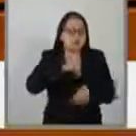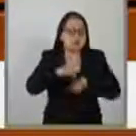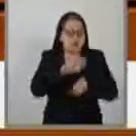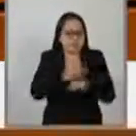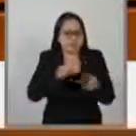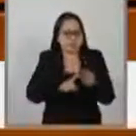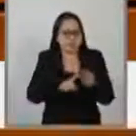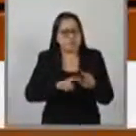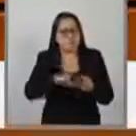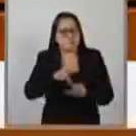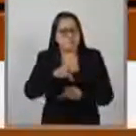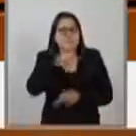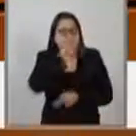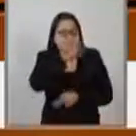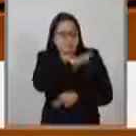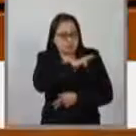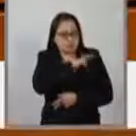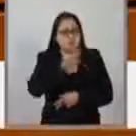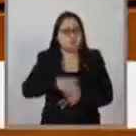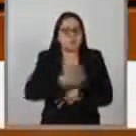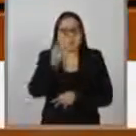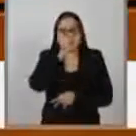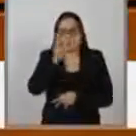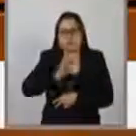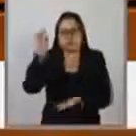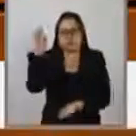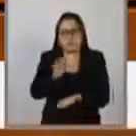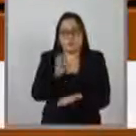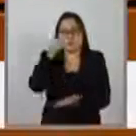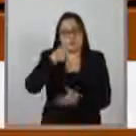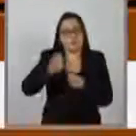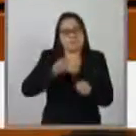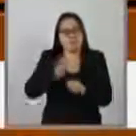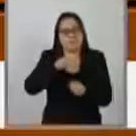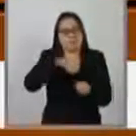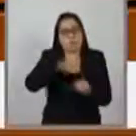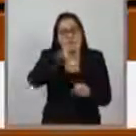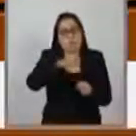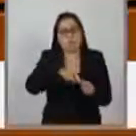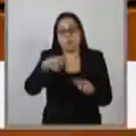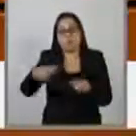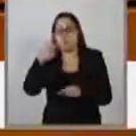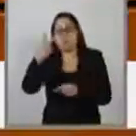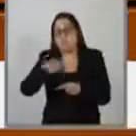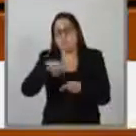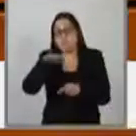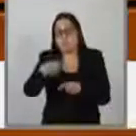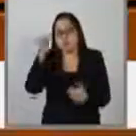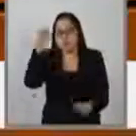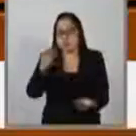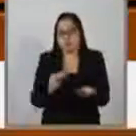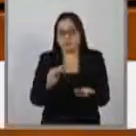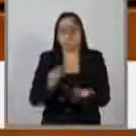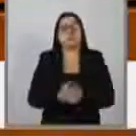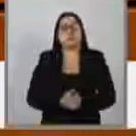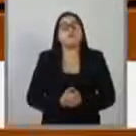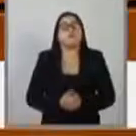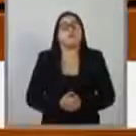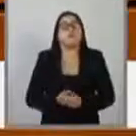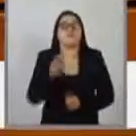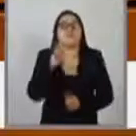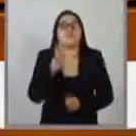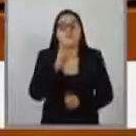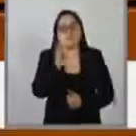un 50% del presupuesto en comparación con el 2018. Sin duda, esta medida ha generado una